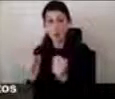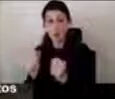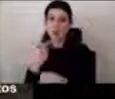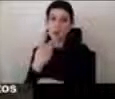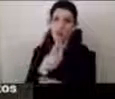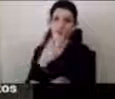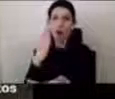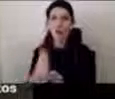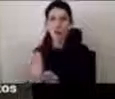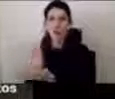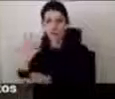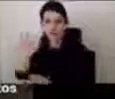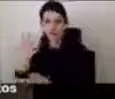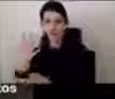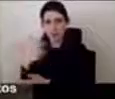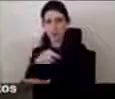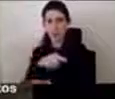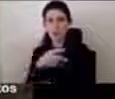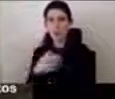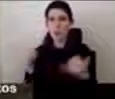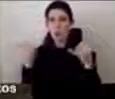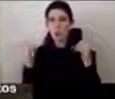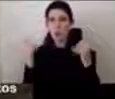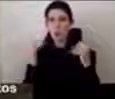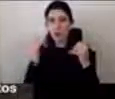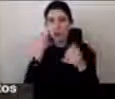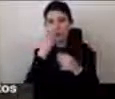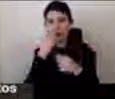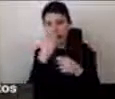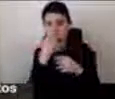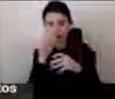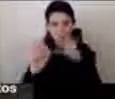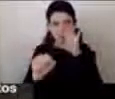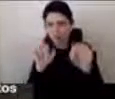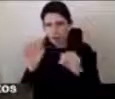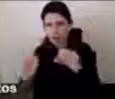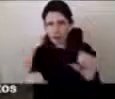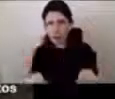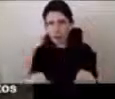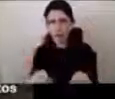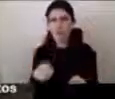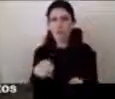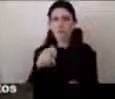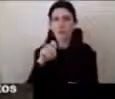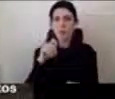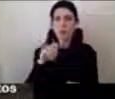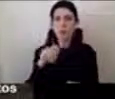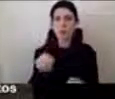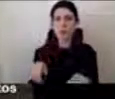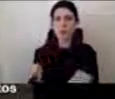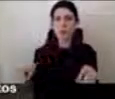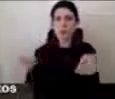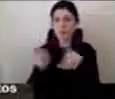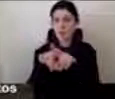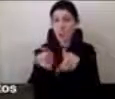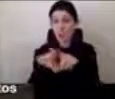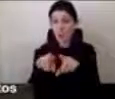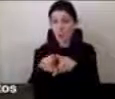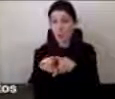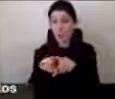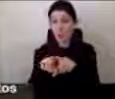Este es un juego de percepción visual, donde vamos a tener que encontrar símbolos iguales entre las diferentes tarjetas que